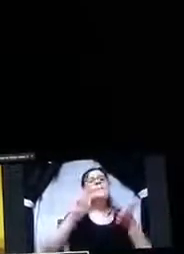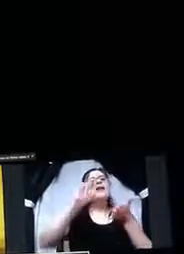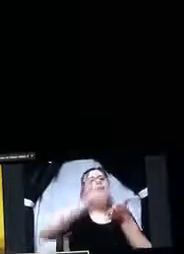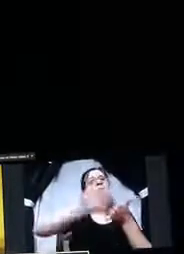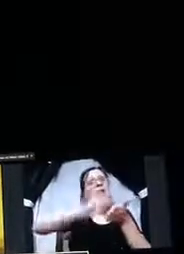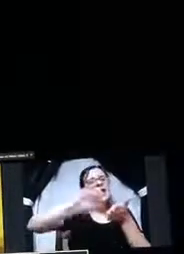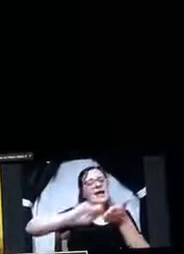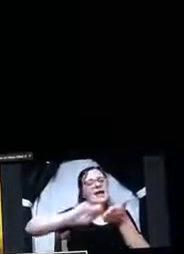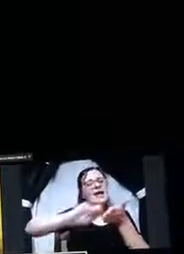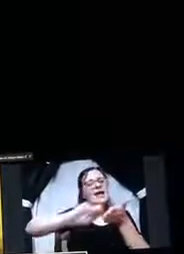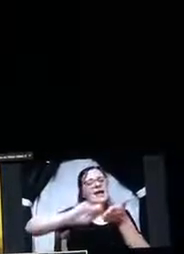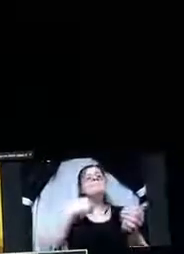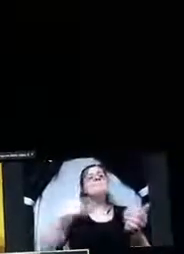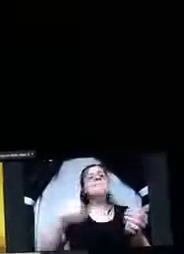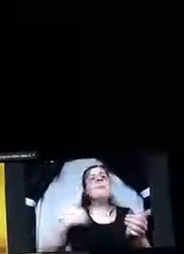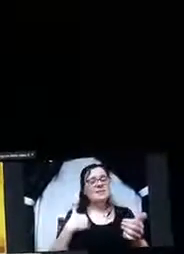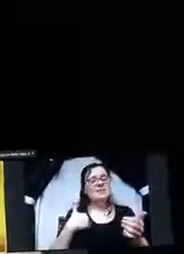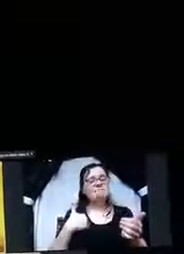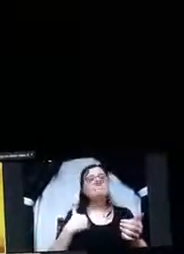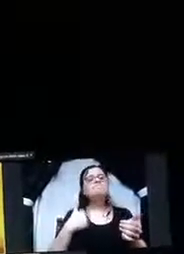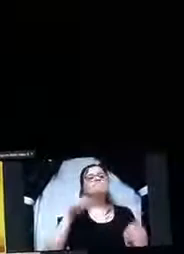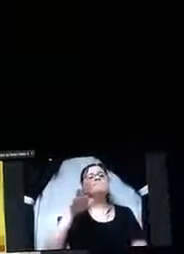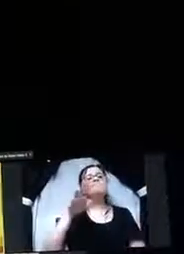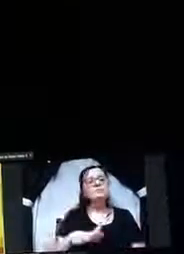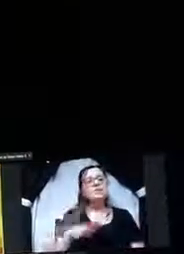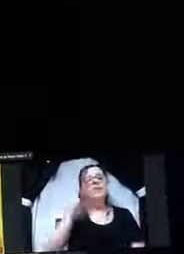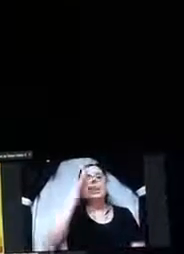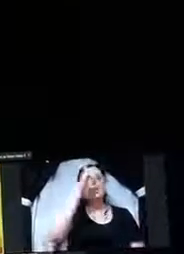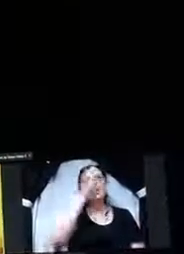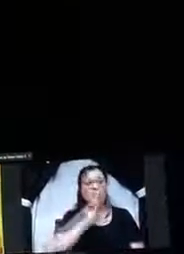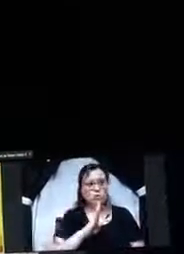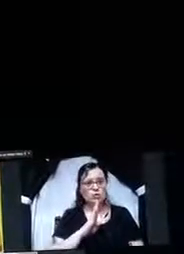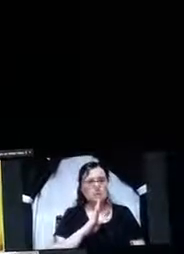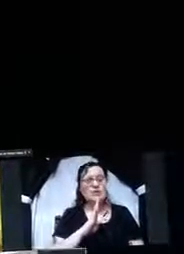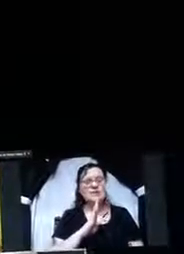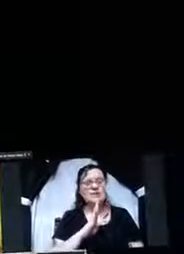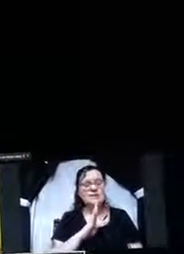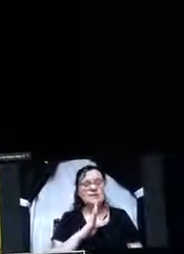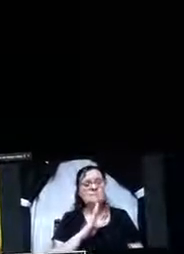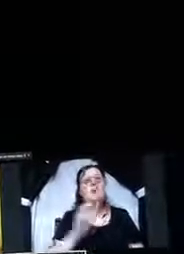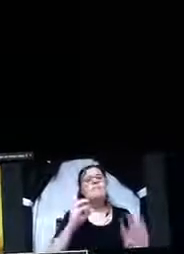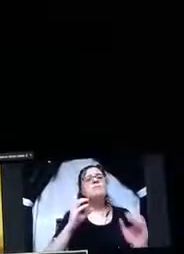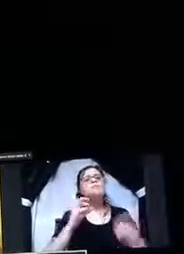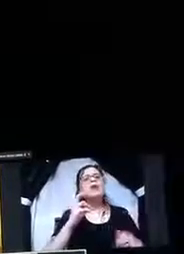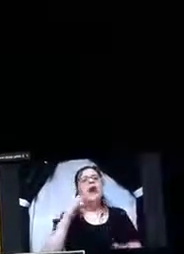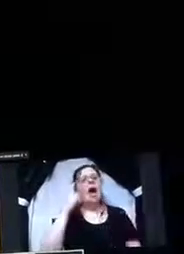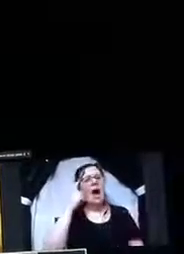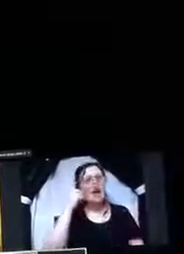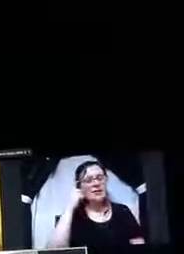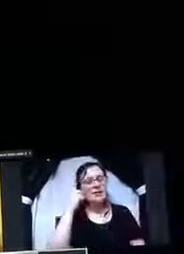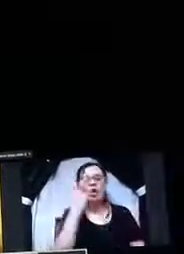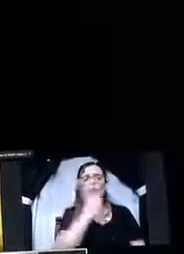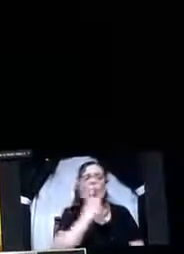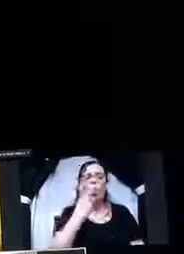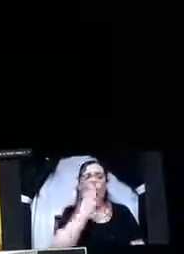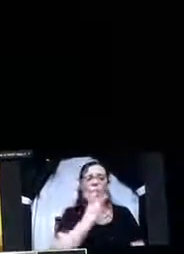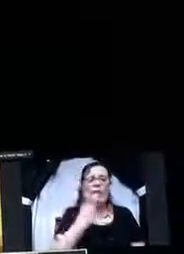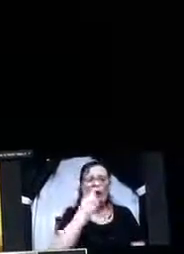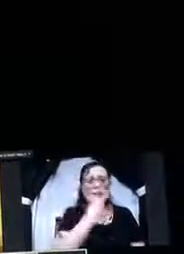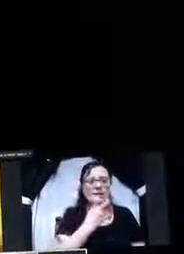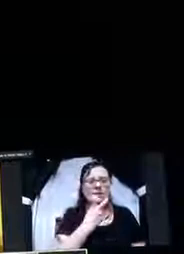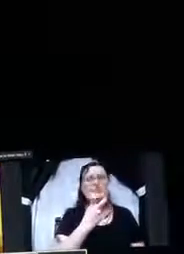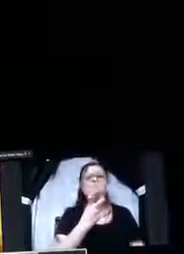una nena de 8 años con hipoacusia postlocutiva progresiva que se ha desarrollado en la oralidad y adaptada adecuadamente. Según